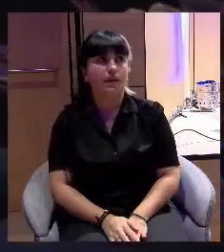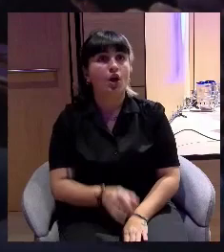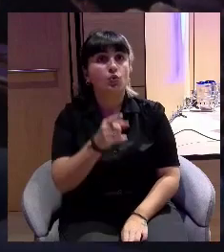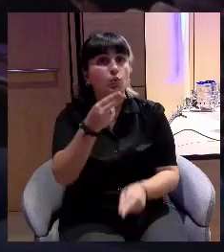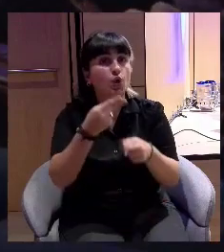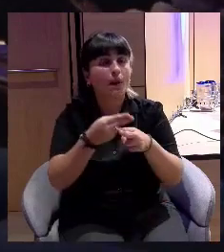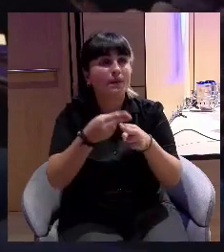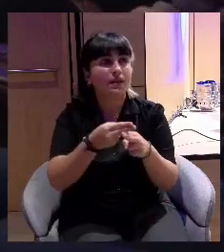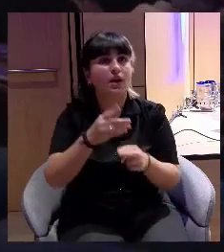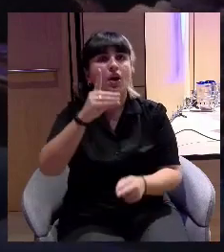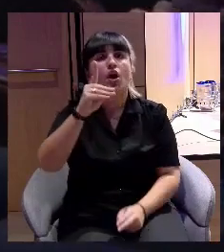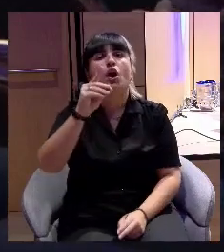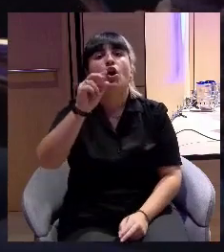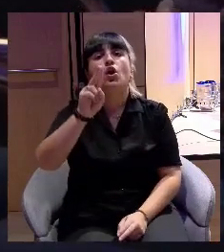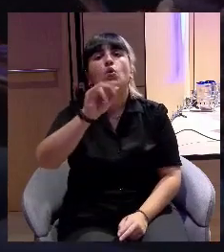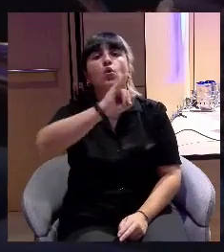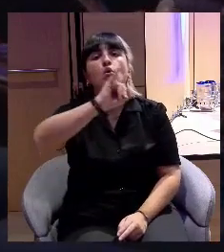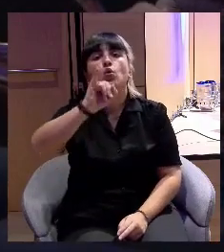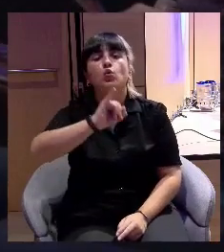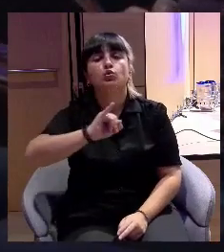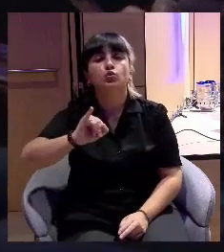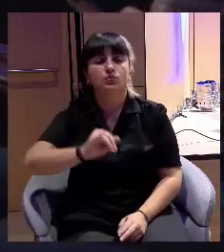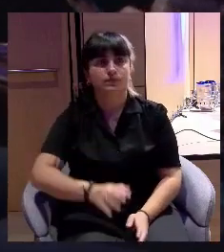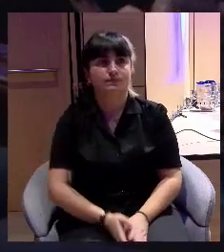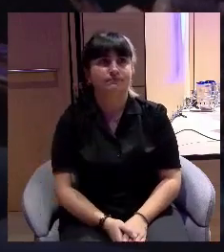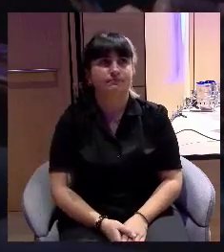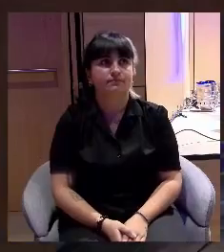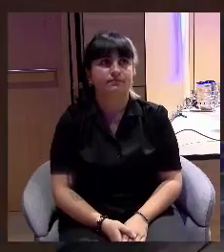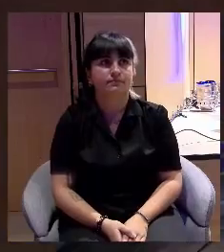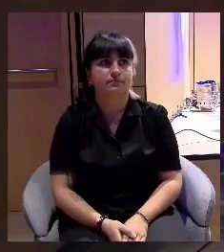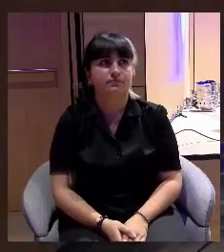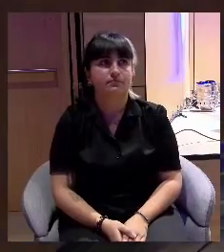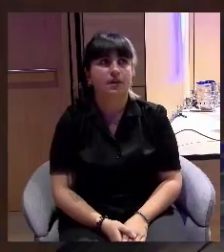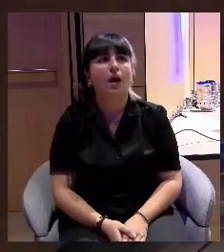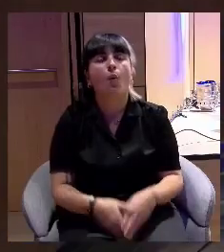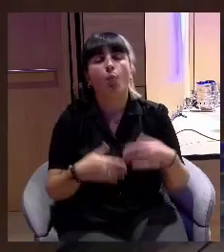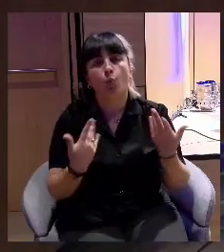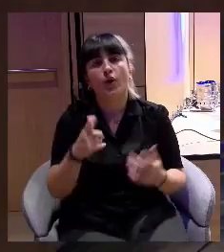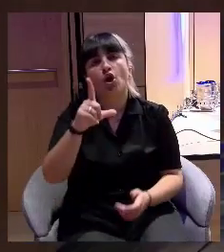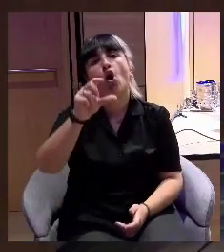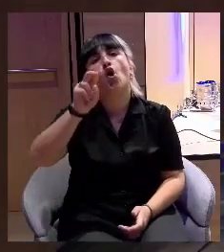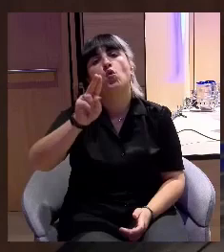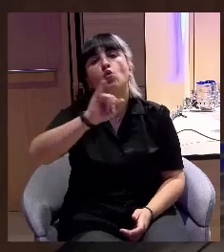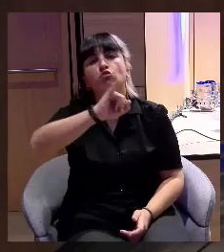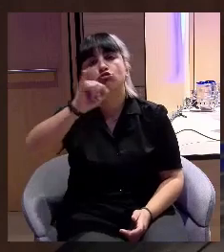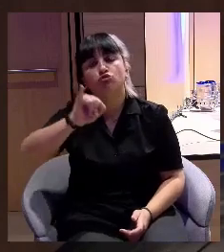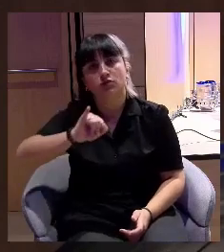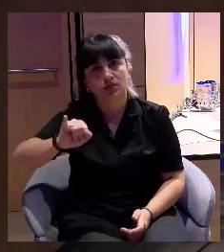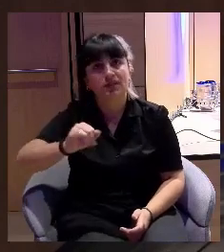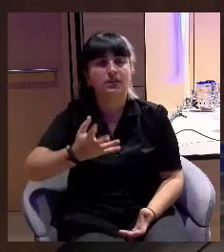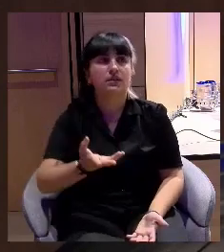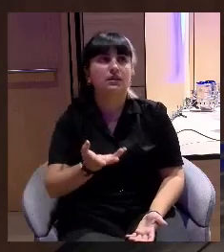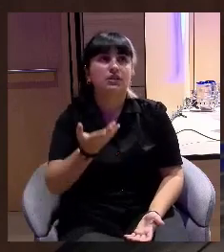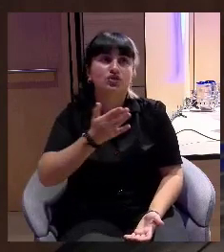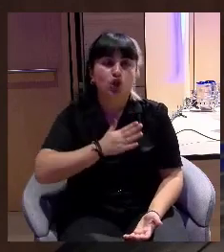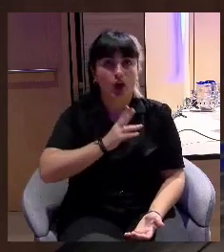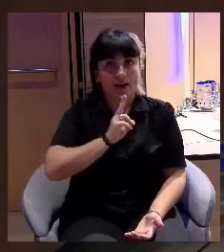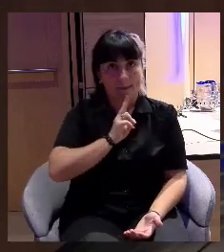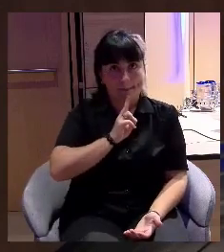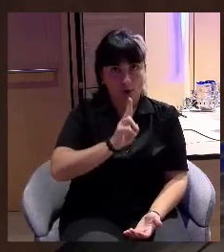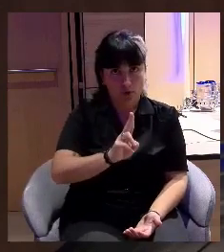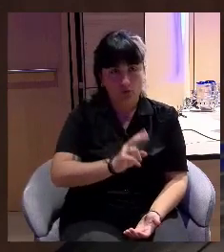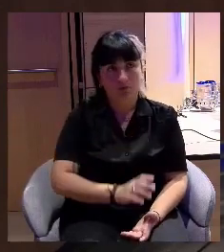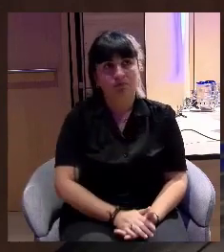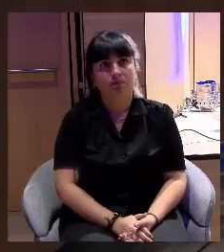nombre? Luz Reguerín. Gracias. Luz, con respecto